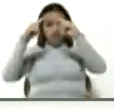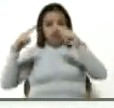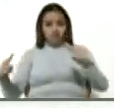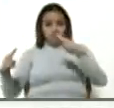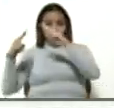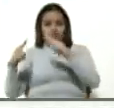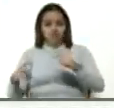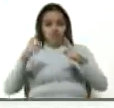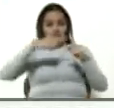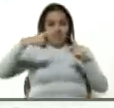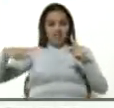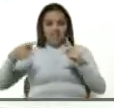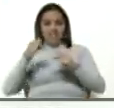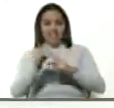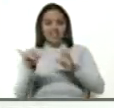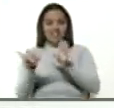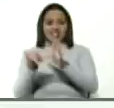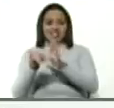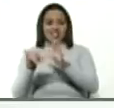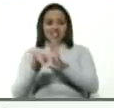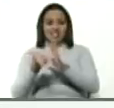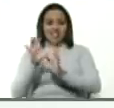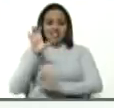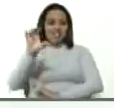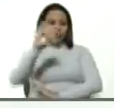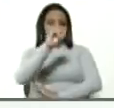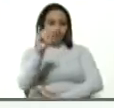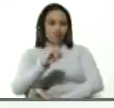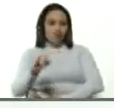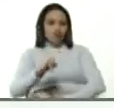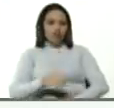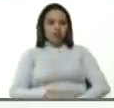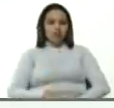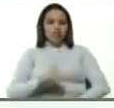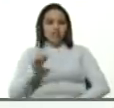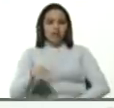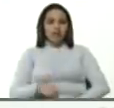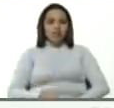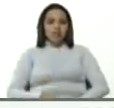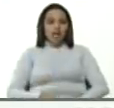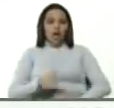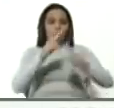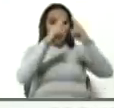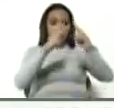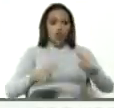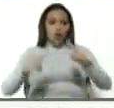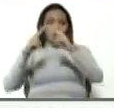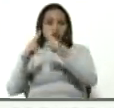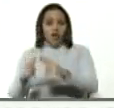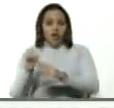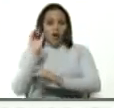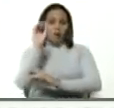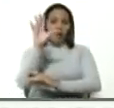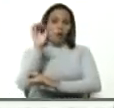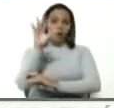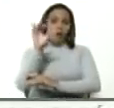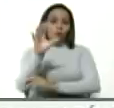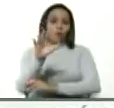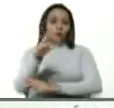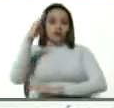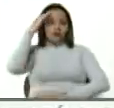los daños colaterales e incluso torres repetidoras de la Fuerza Armada y de